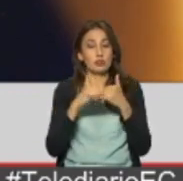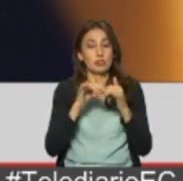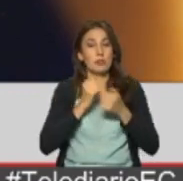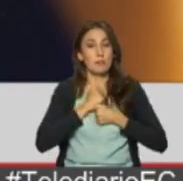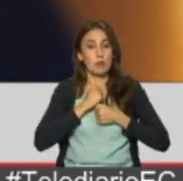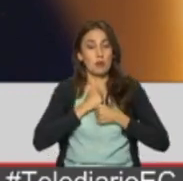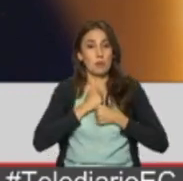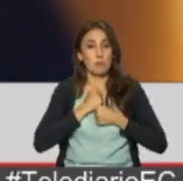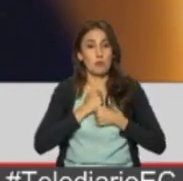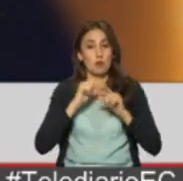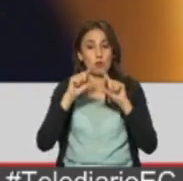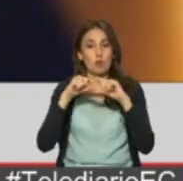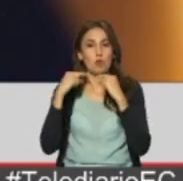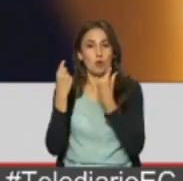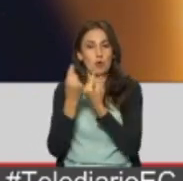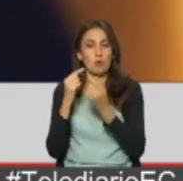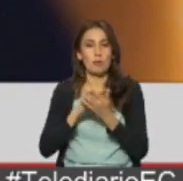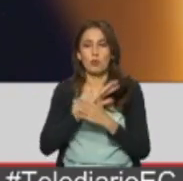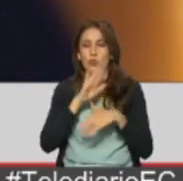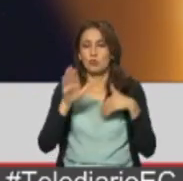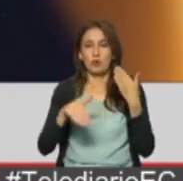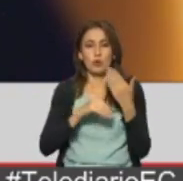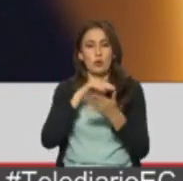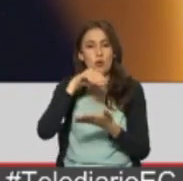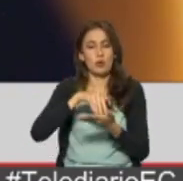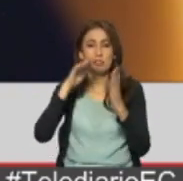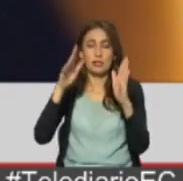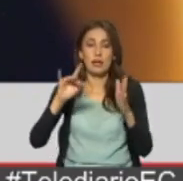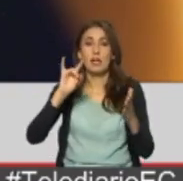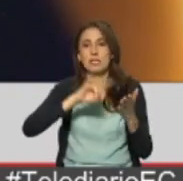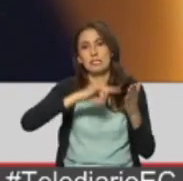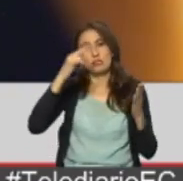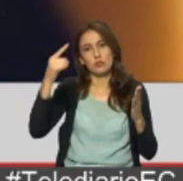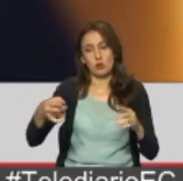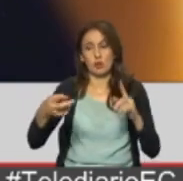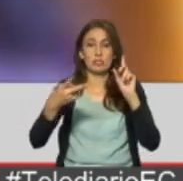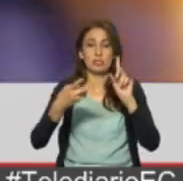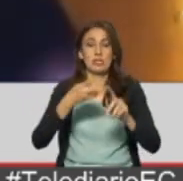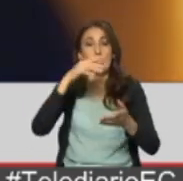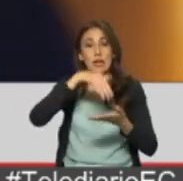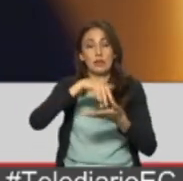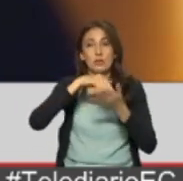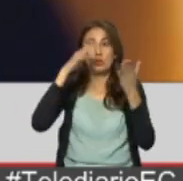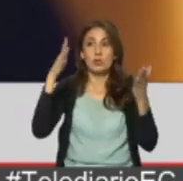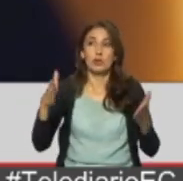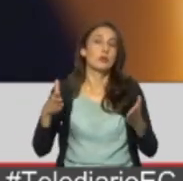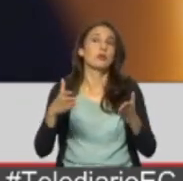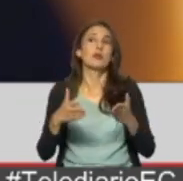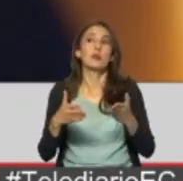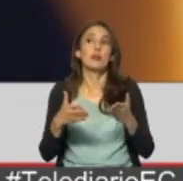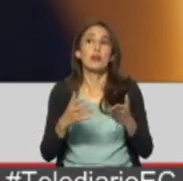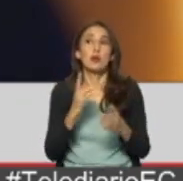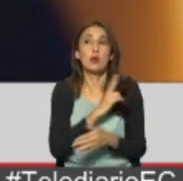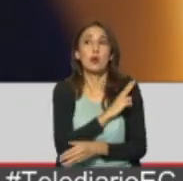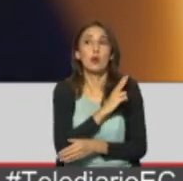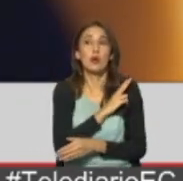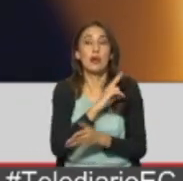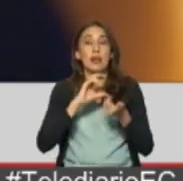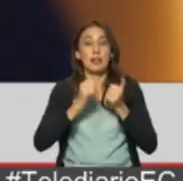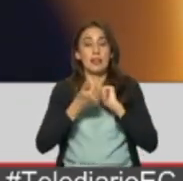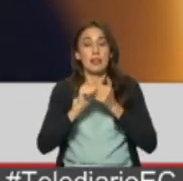están ellos. Son todos estudiantes, unos estudian tecnologías, hay un estudiante que estudia en la Universidad de